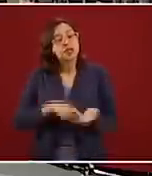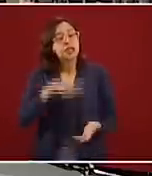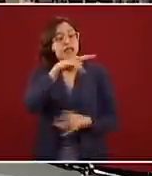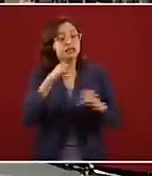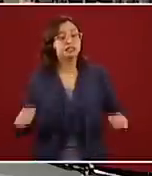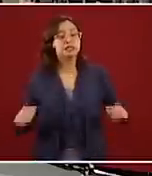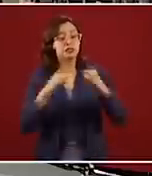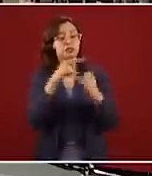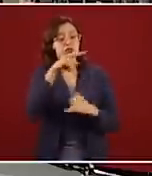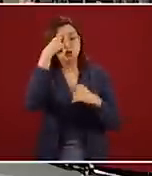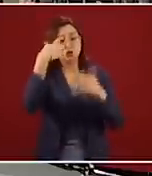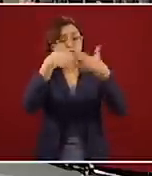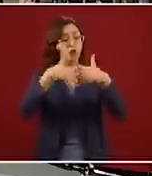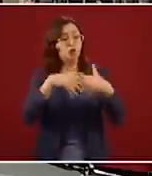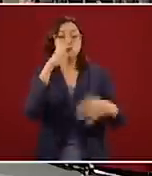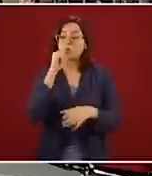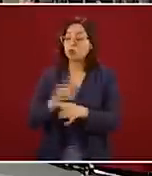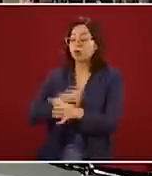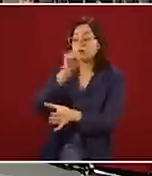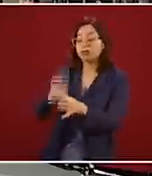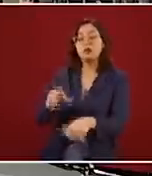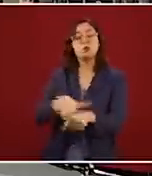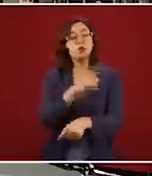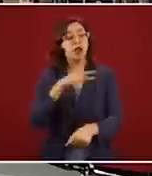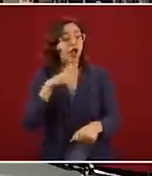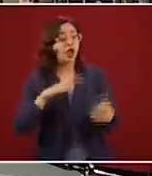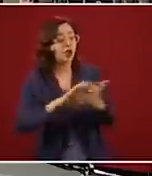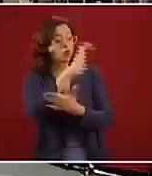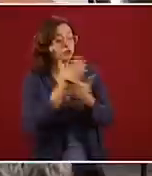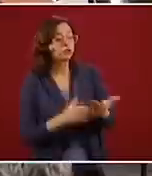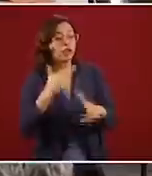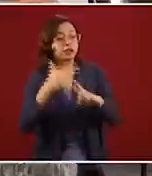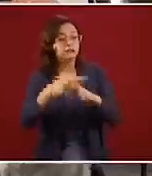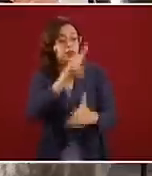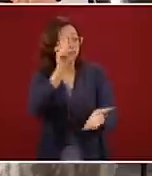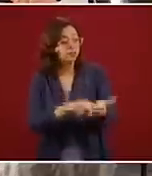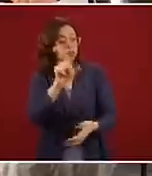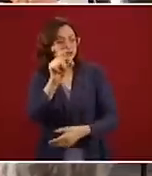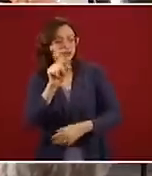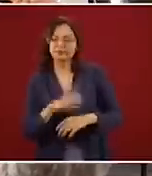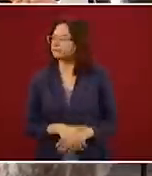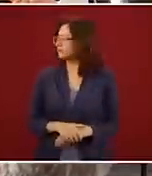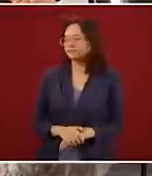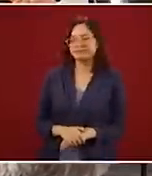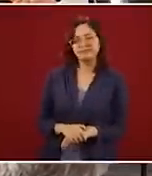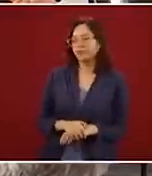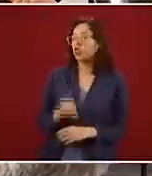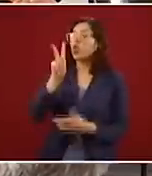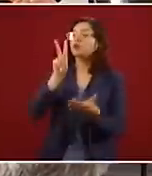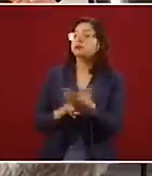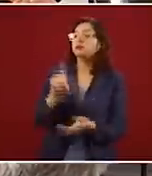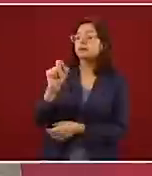no 2030, 2020. Noviembre de 2020 es un contrato por 622 millones de pesos para proveer de